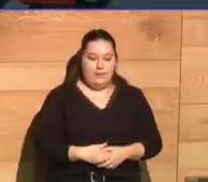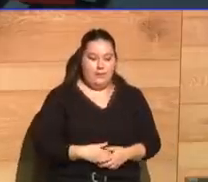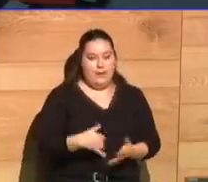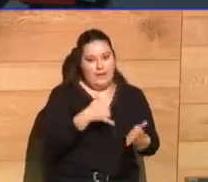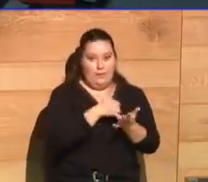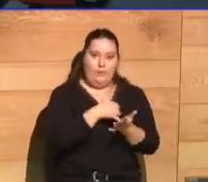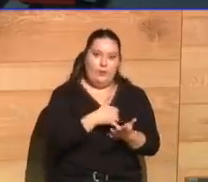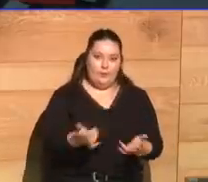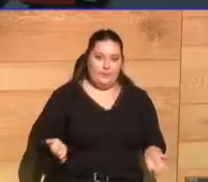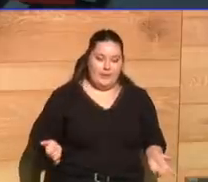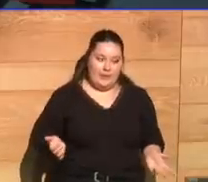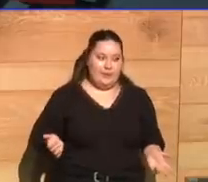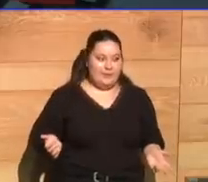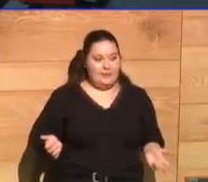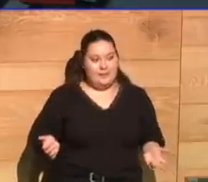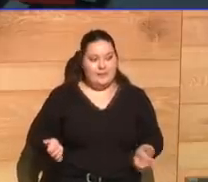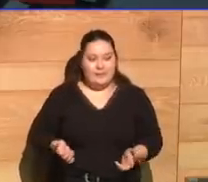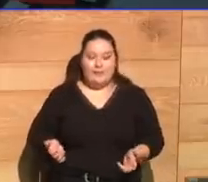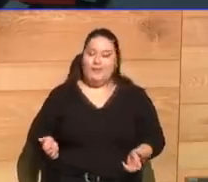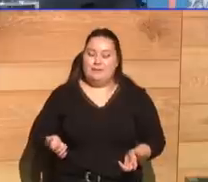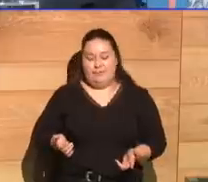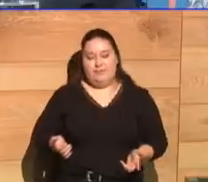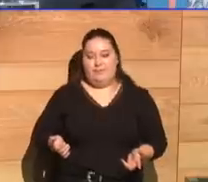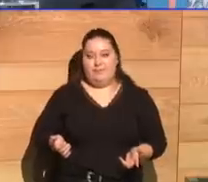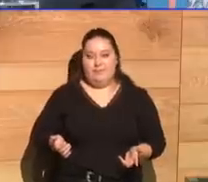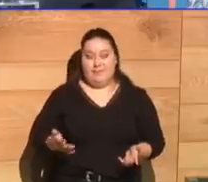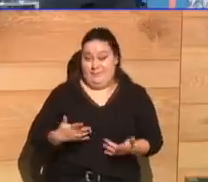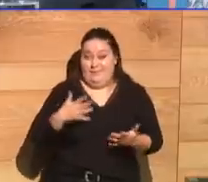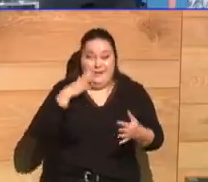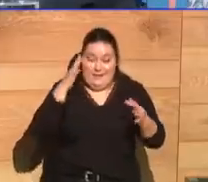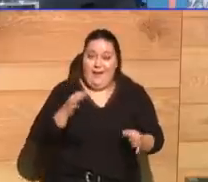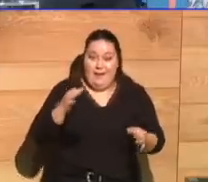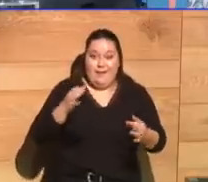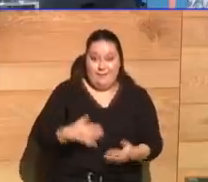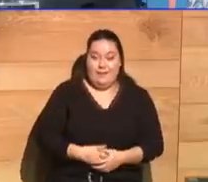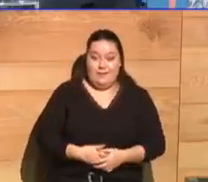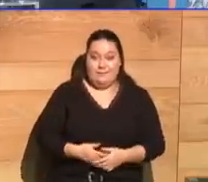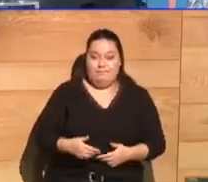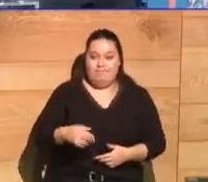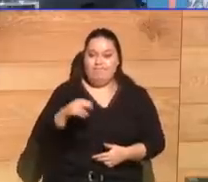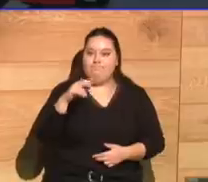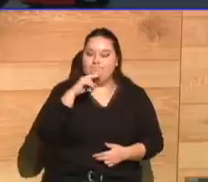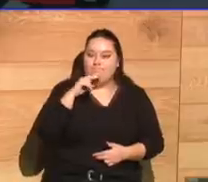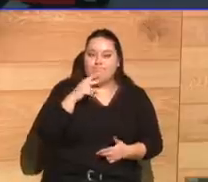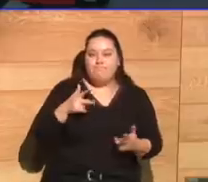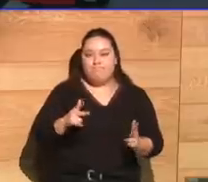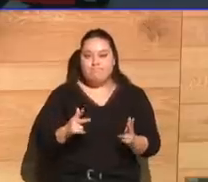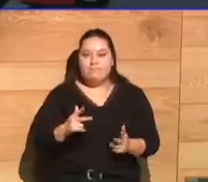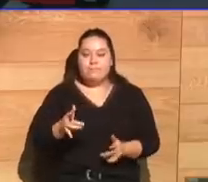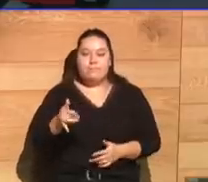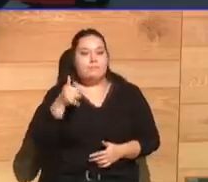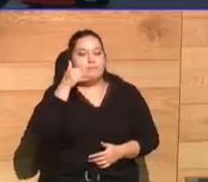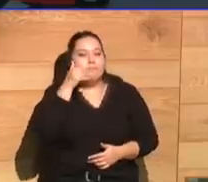Qué flojo, macho, qué y flojo. Y en este tío. Caso se probó real. Porque estando en el retrete, dice, coge el teléfono y